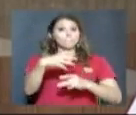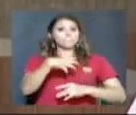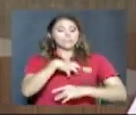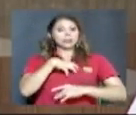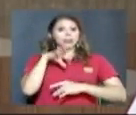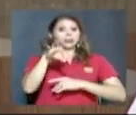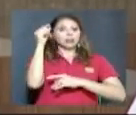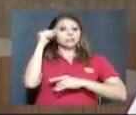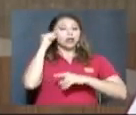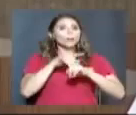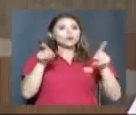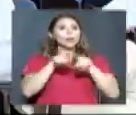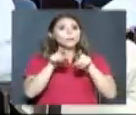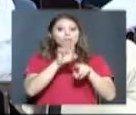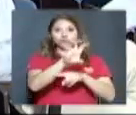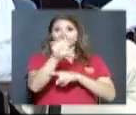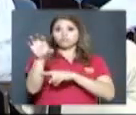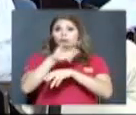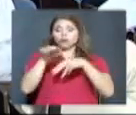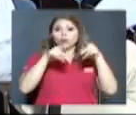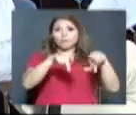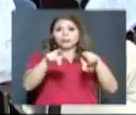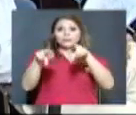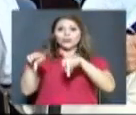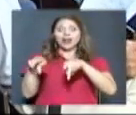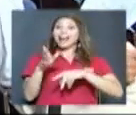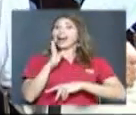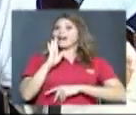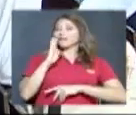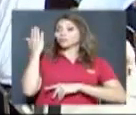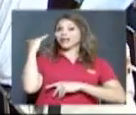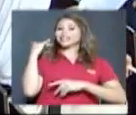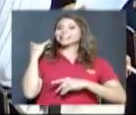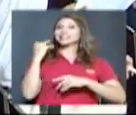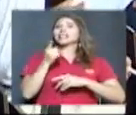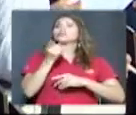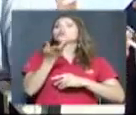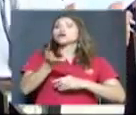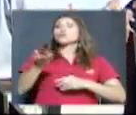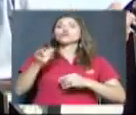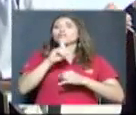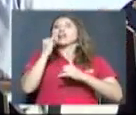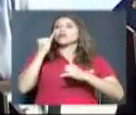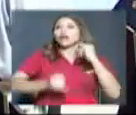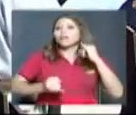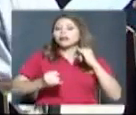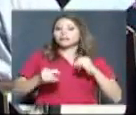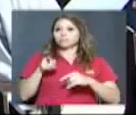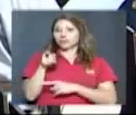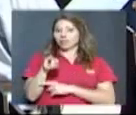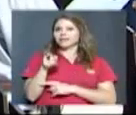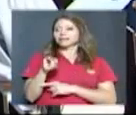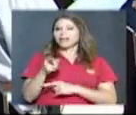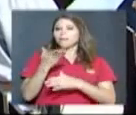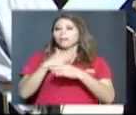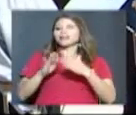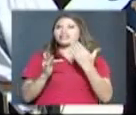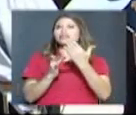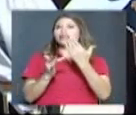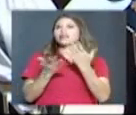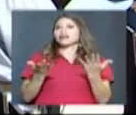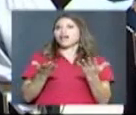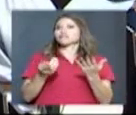don Pablo, hablábamos del recurso inagotable. Sí. en esa parte técnica, cómo podemos abordar